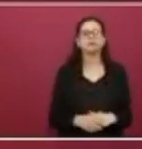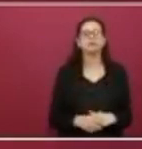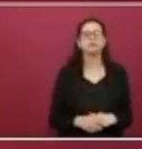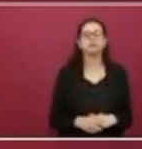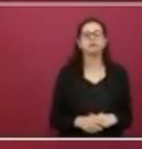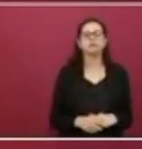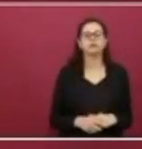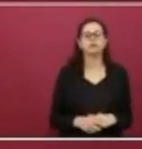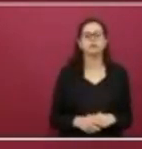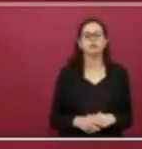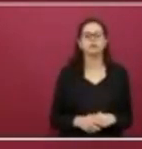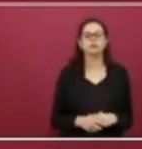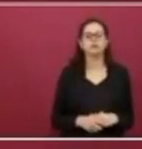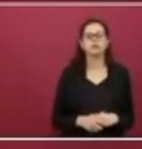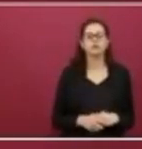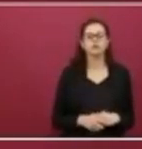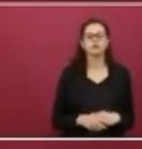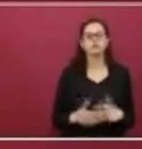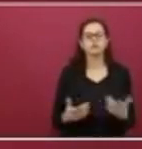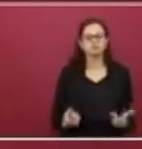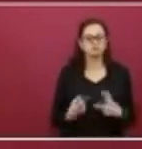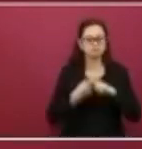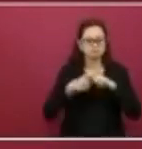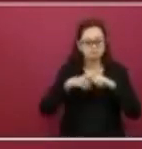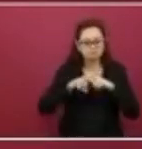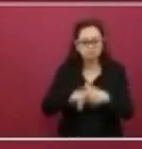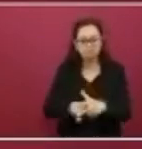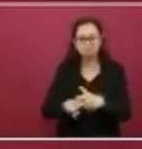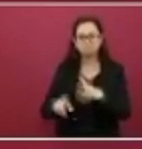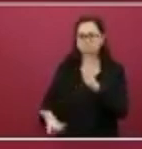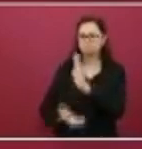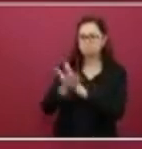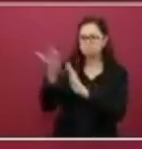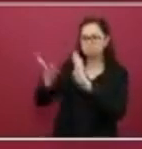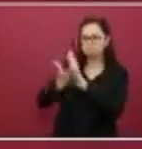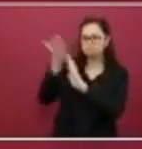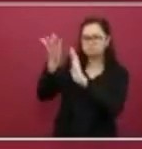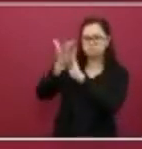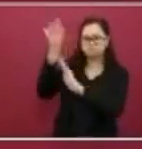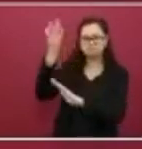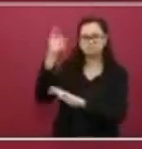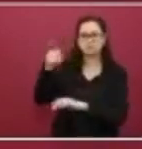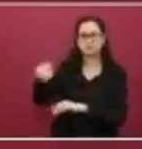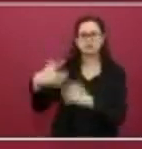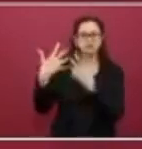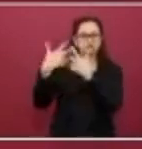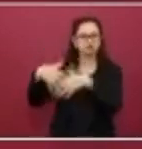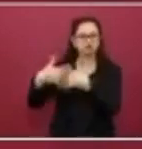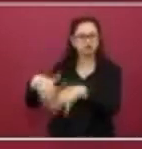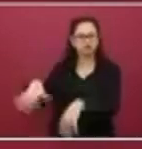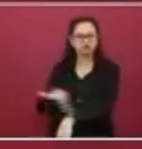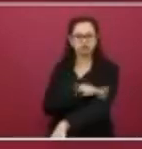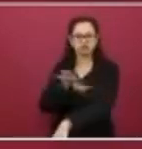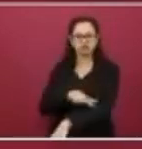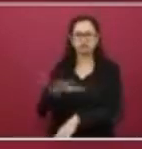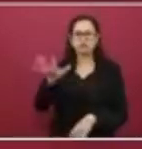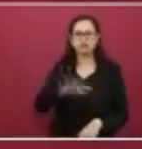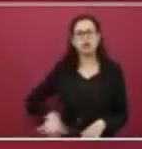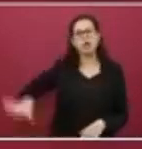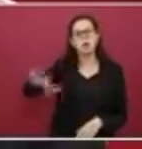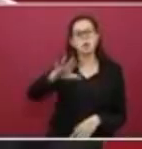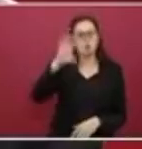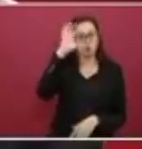para la construcción de una termoeléctrica en Morelos.